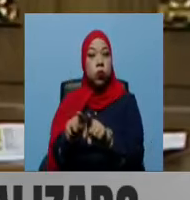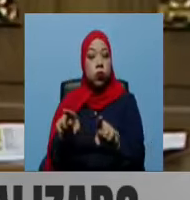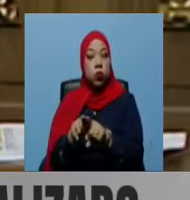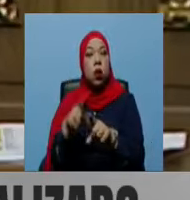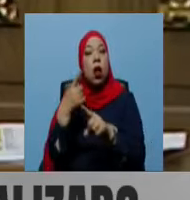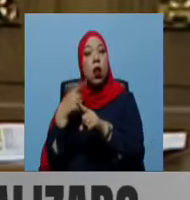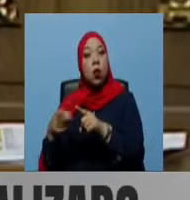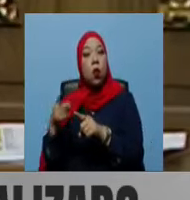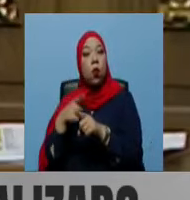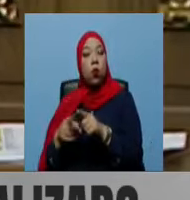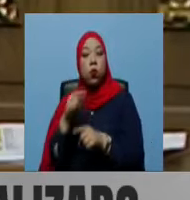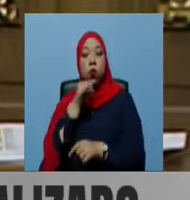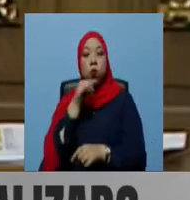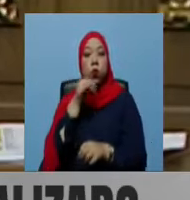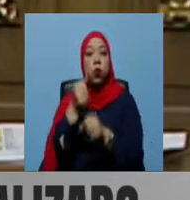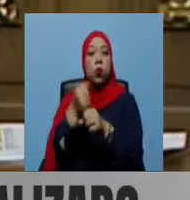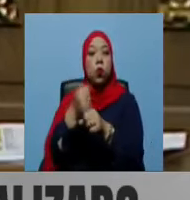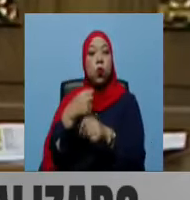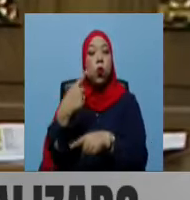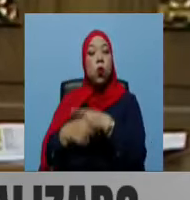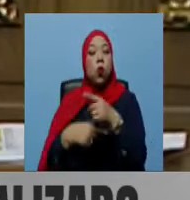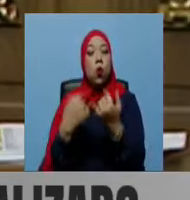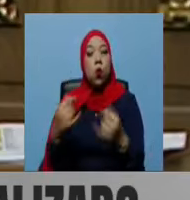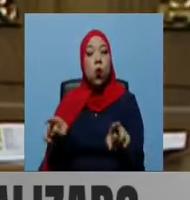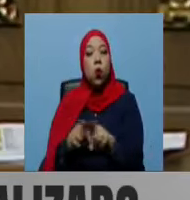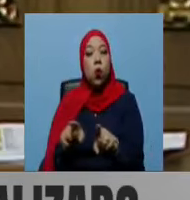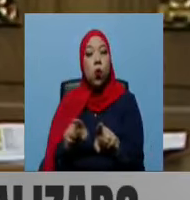de distintas nacionalidades.